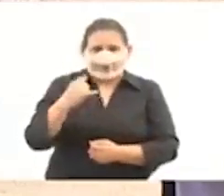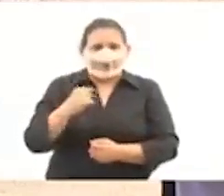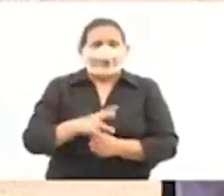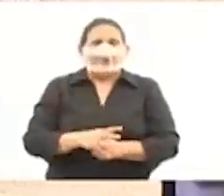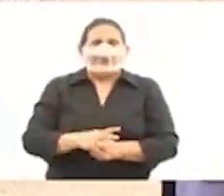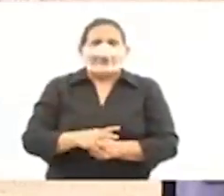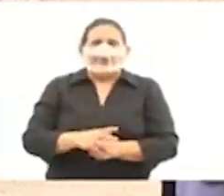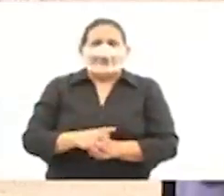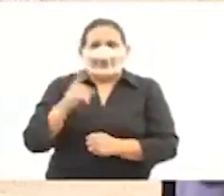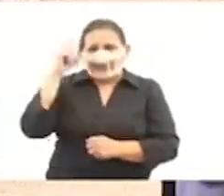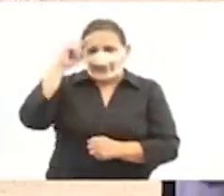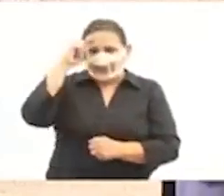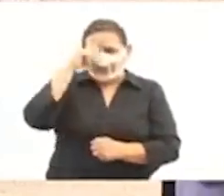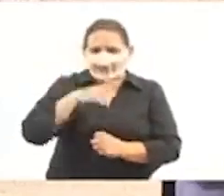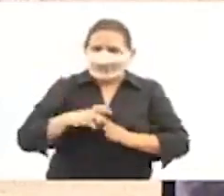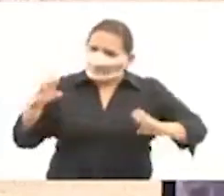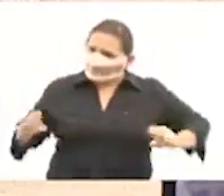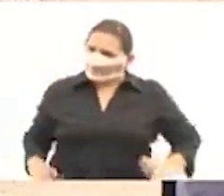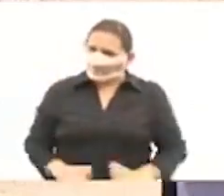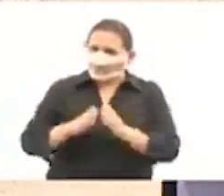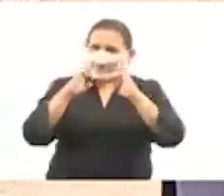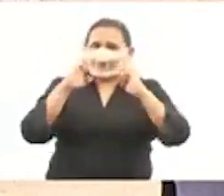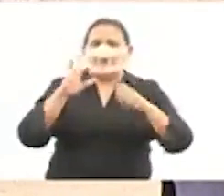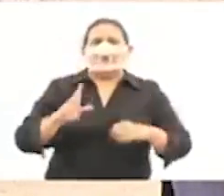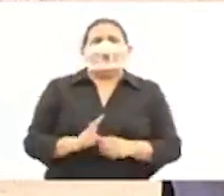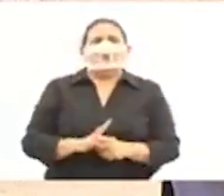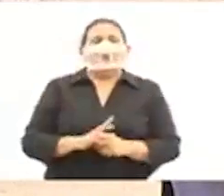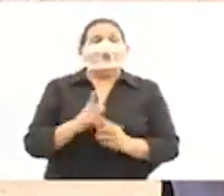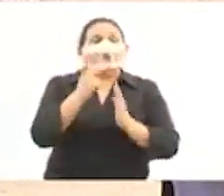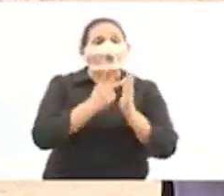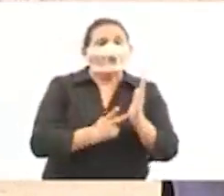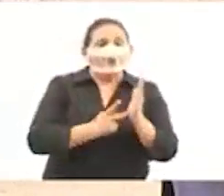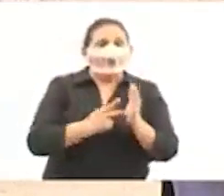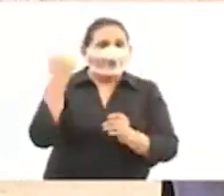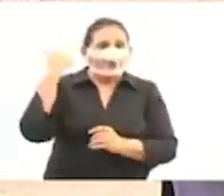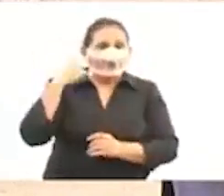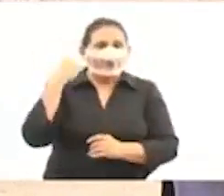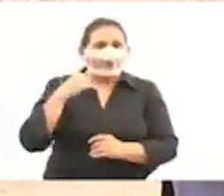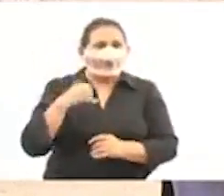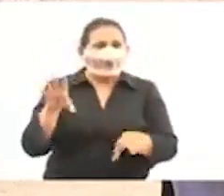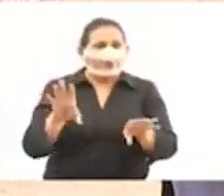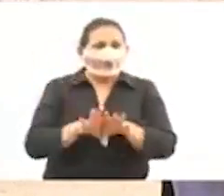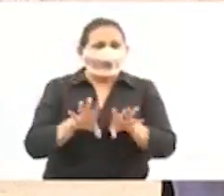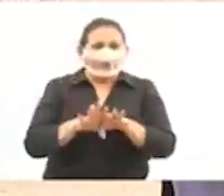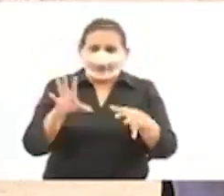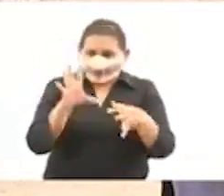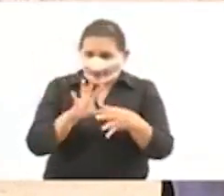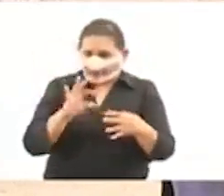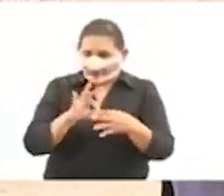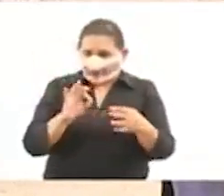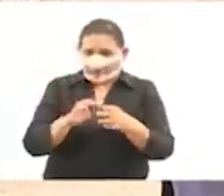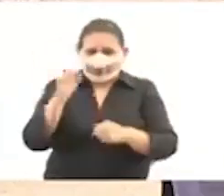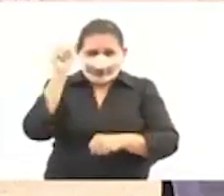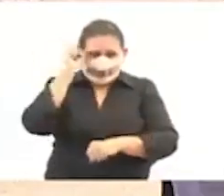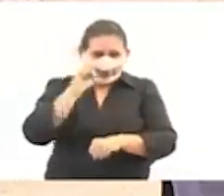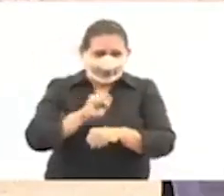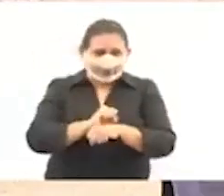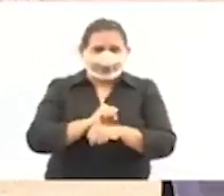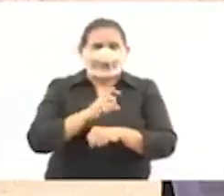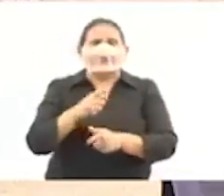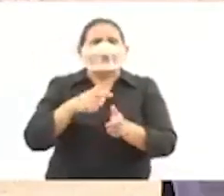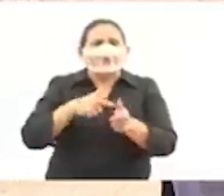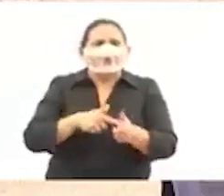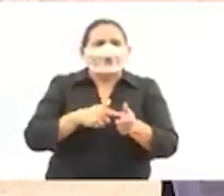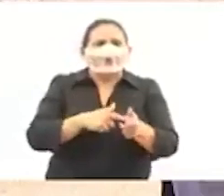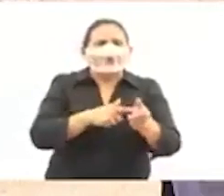de las difíciles condiciones que estamos pasando con la pandemia los proyectos en yucatán como ya lo expresaba el secretario de fomento económico siguen